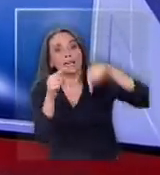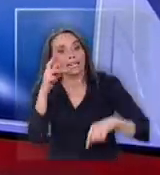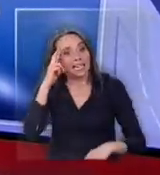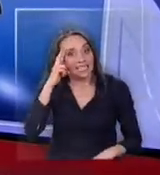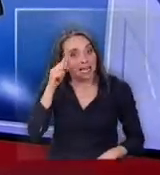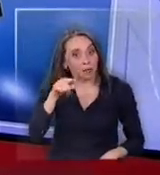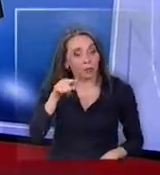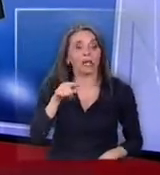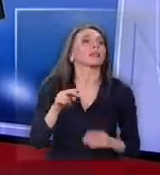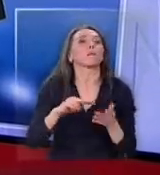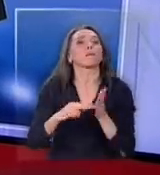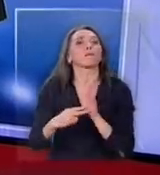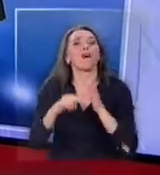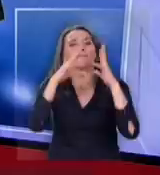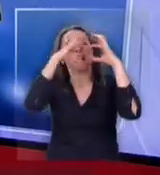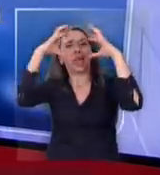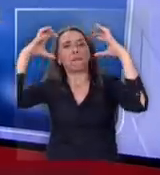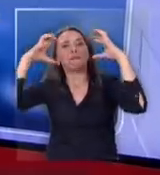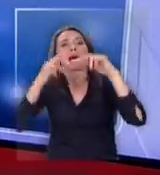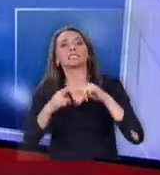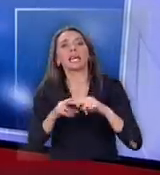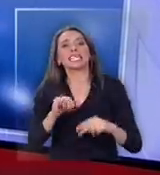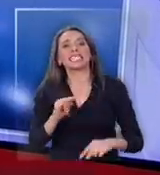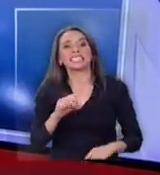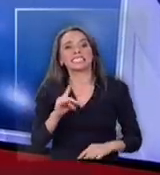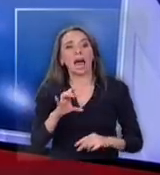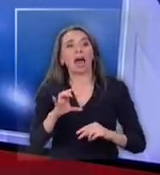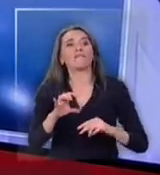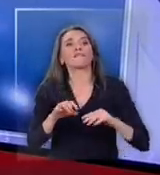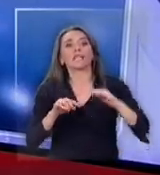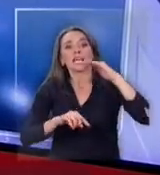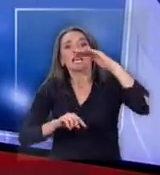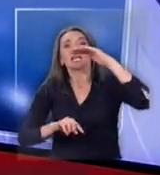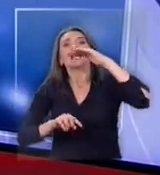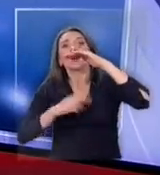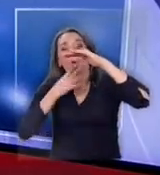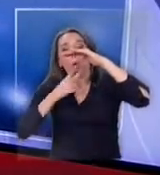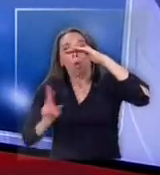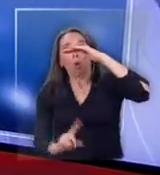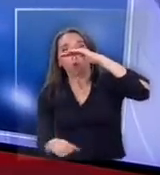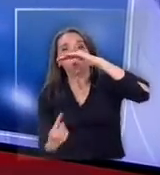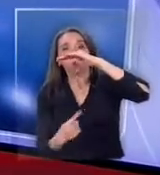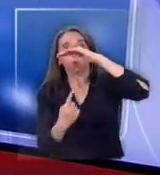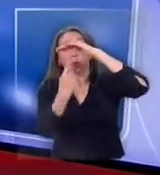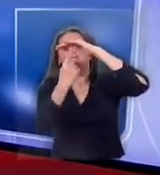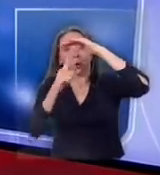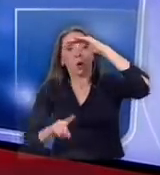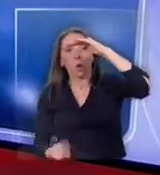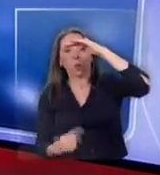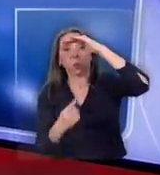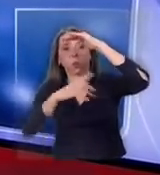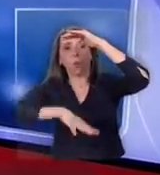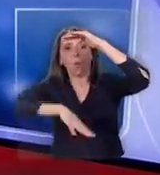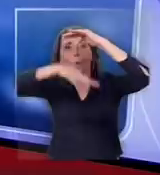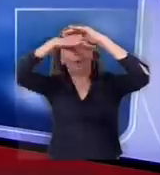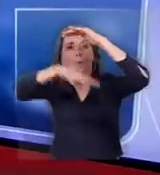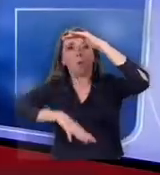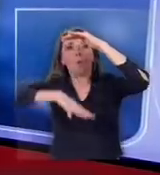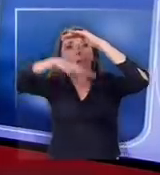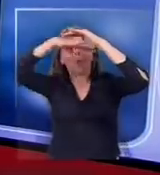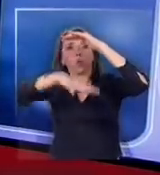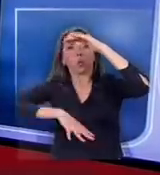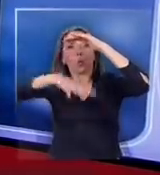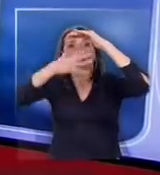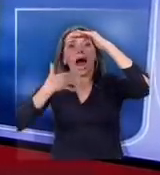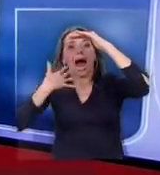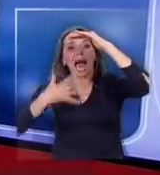que la inestabilidad, ¿qué hace? La inestabilidad hace movimientos verticales en la atmósfera. Al haber movimientos verticales en la atmósfera, cuando el aire